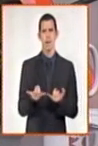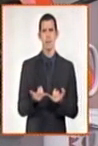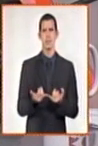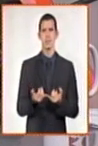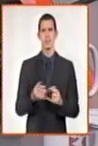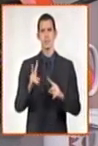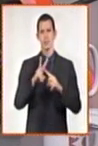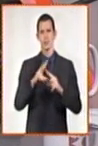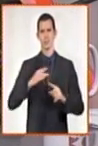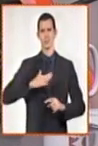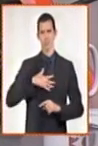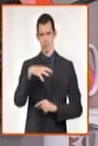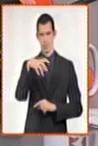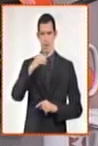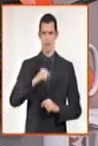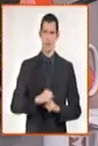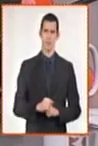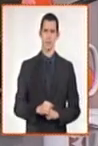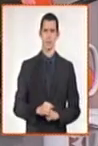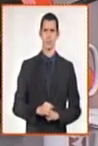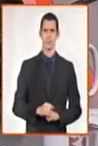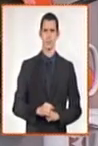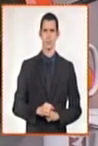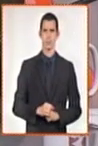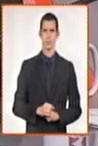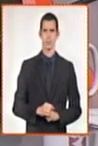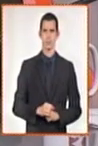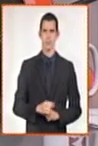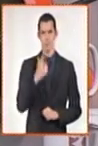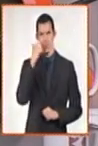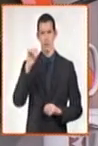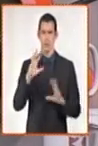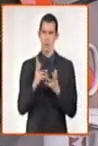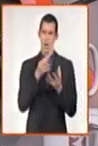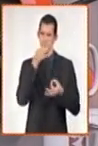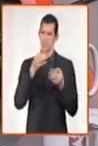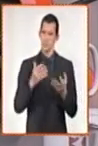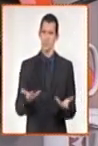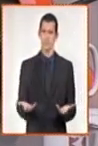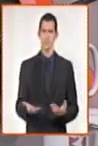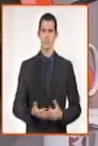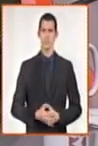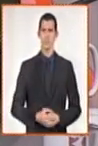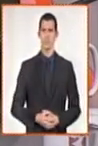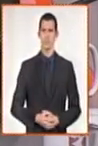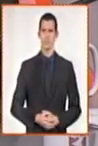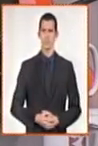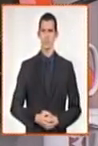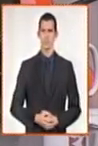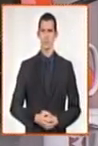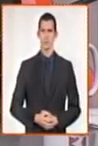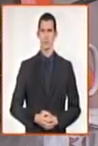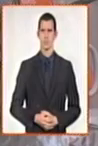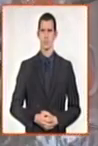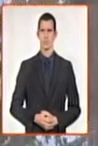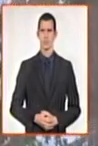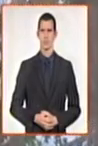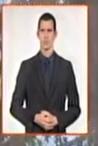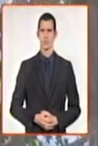enviados especiales de la televisión cubana allá en Pinar del Río. Así que desde acá rodamos este material para nuestra mesa